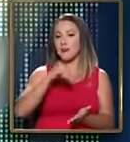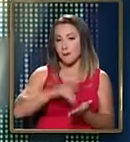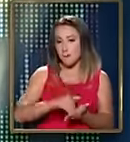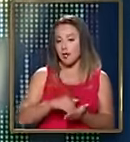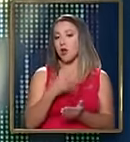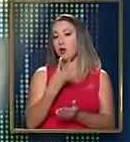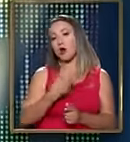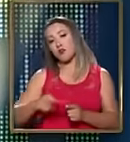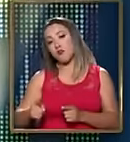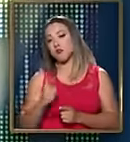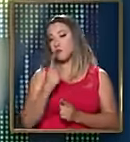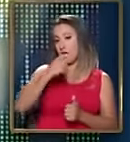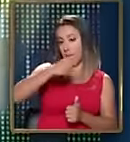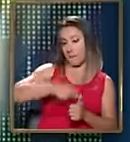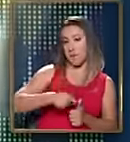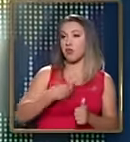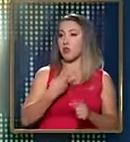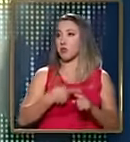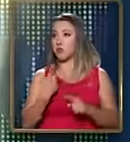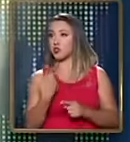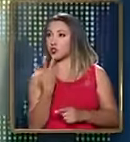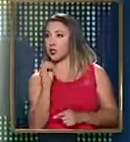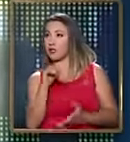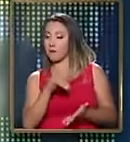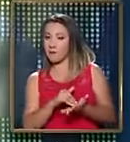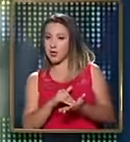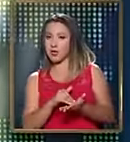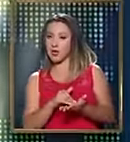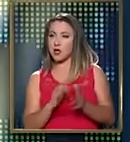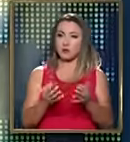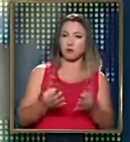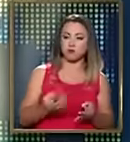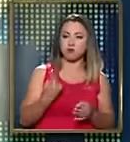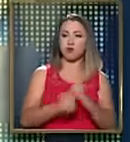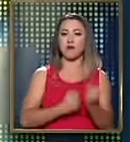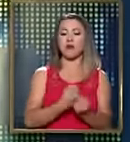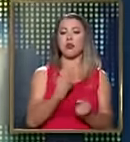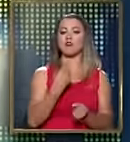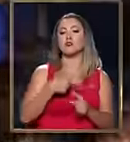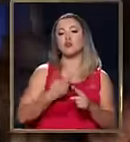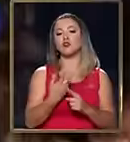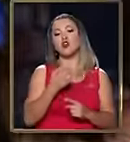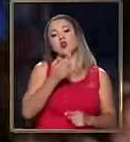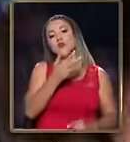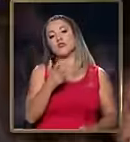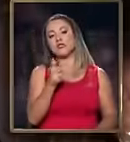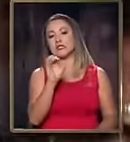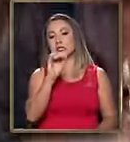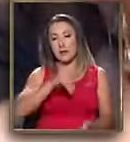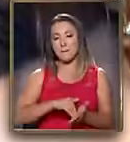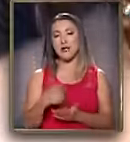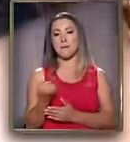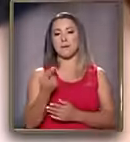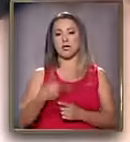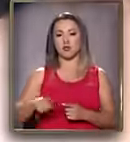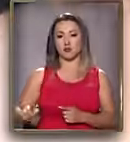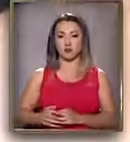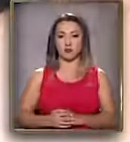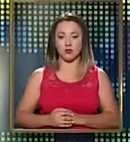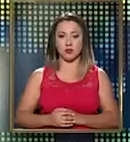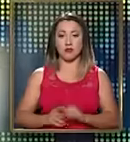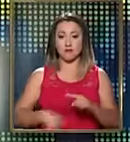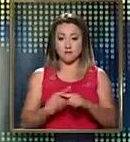son 4 veces al mes. Teniendo por 4, 8, 80,000. Al año son 12 por 8, 96, 960,000 pesos. Y